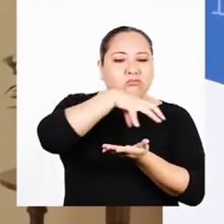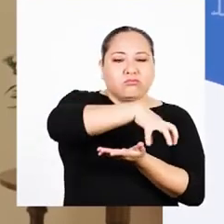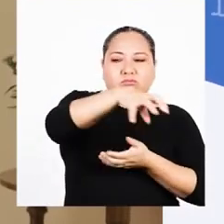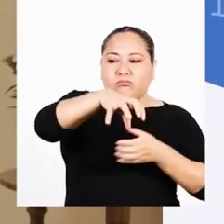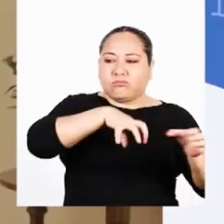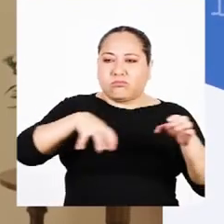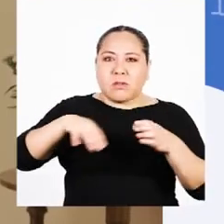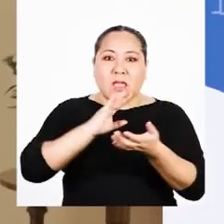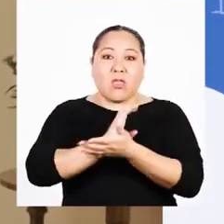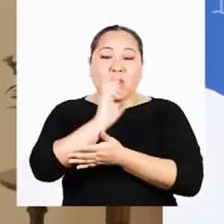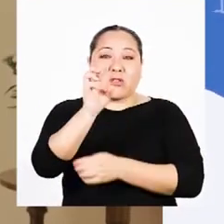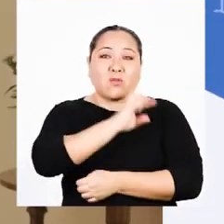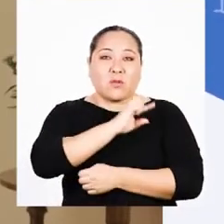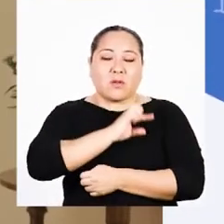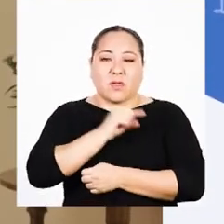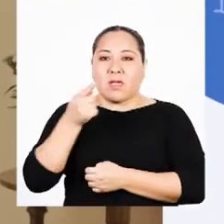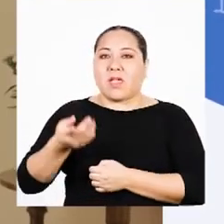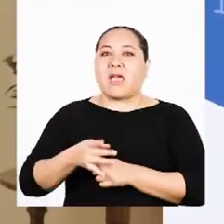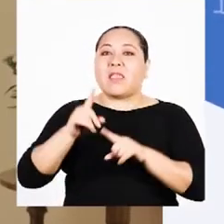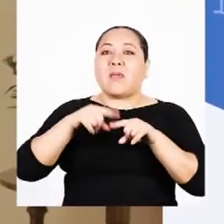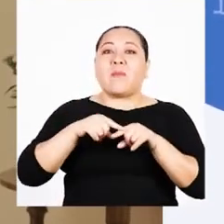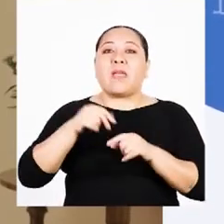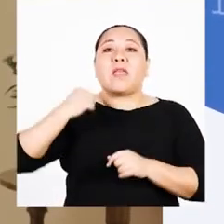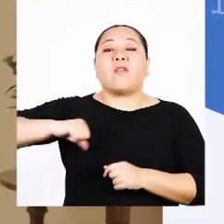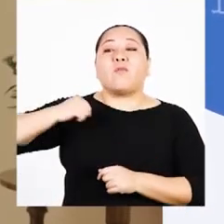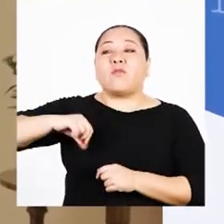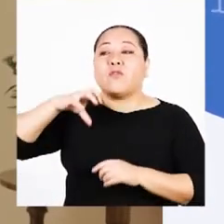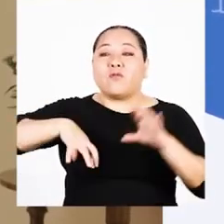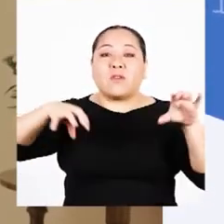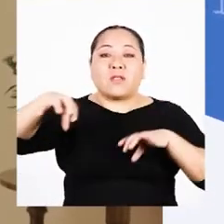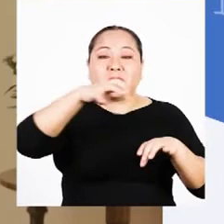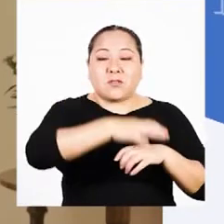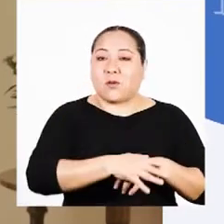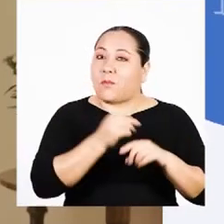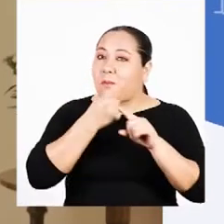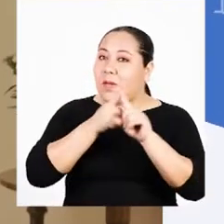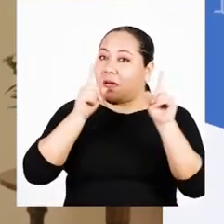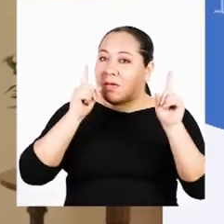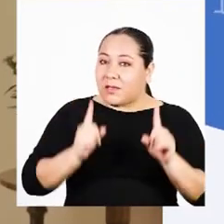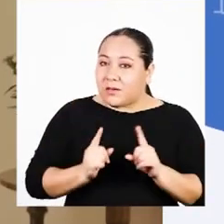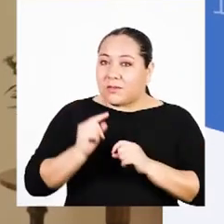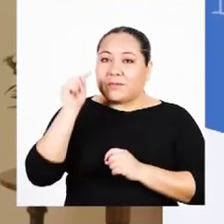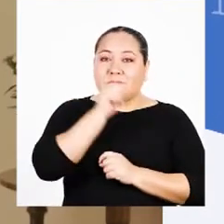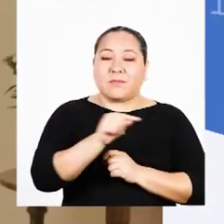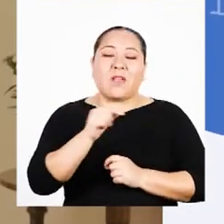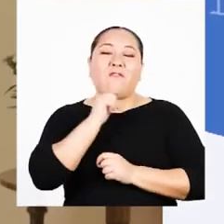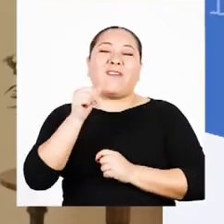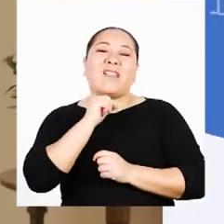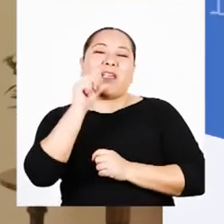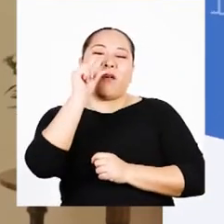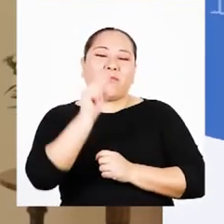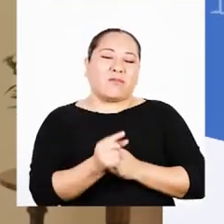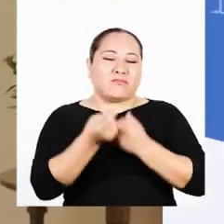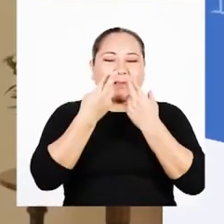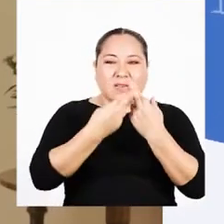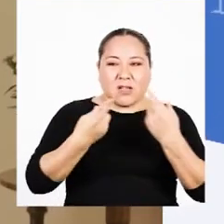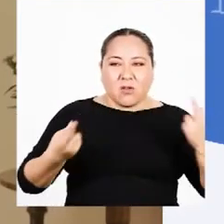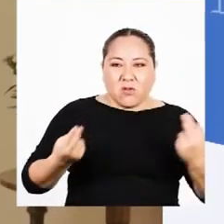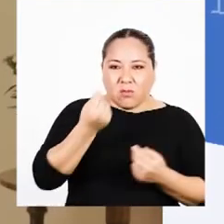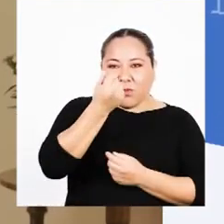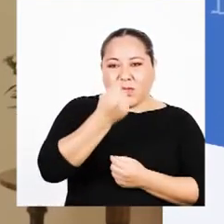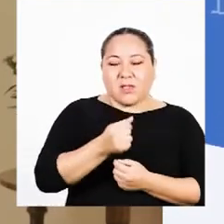la educación primaria, haciéndola depender de los municipios. No obstante, los insuficientes